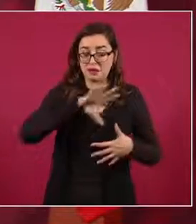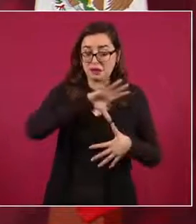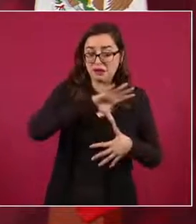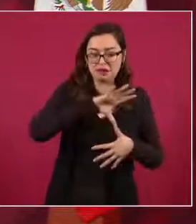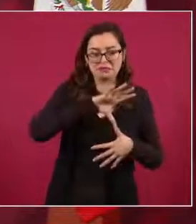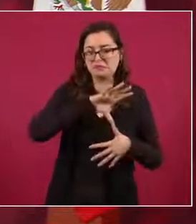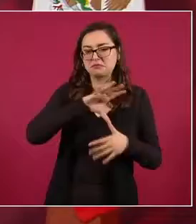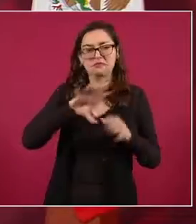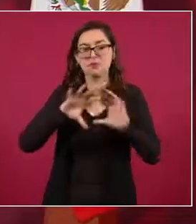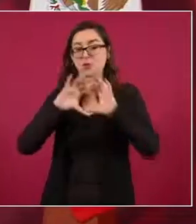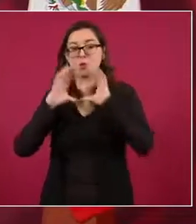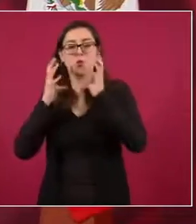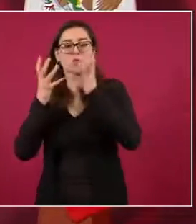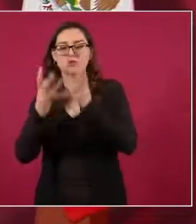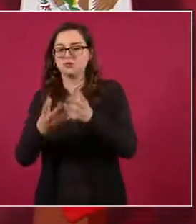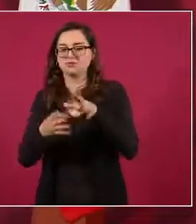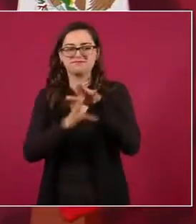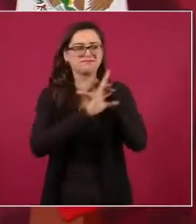el mundo.